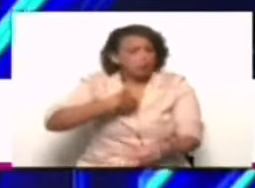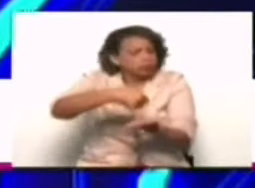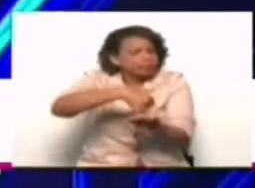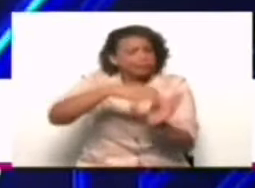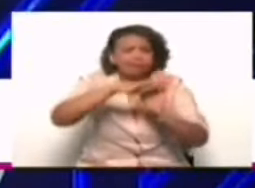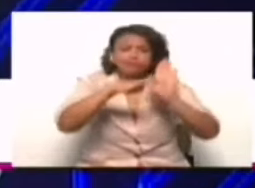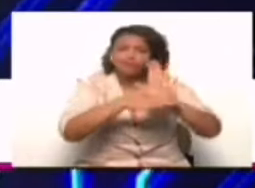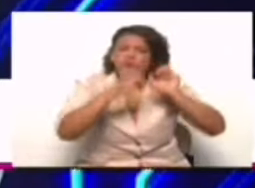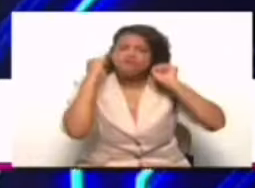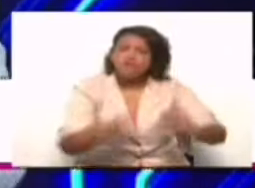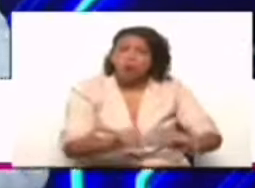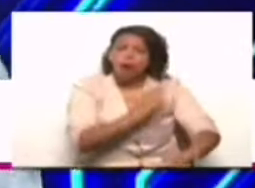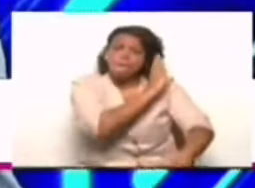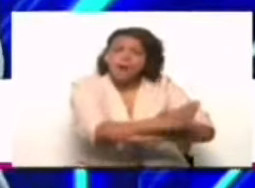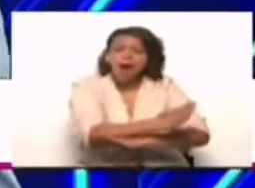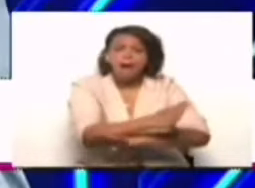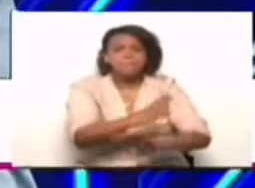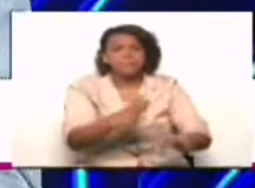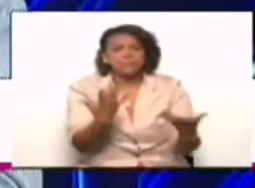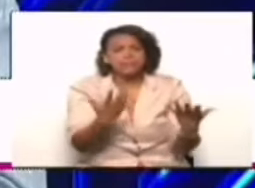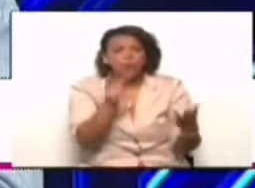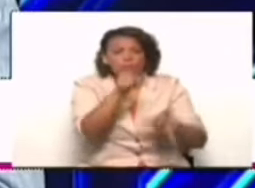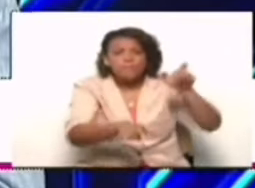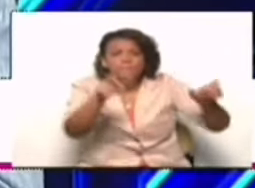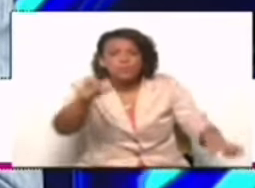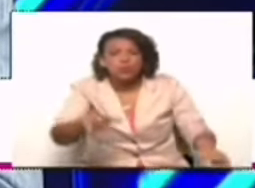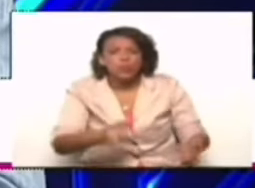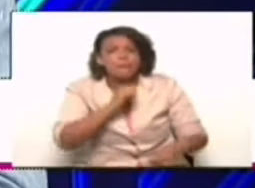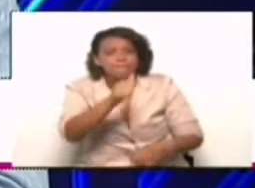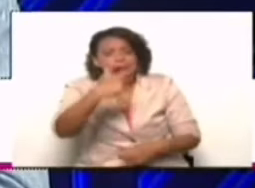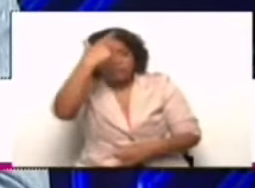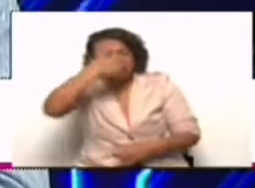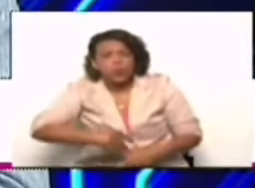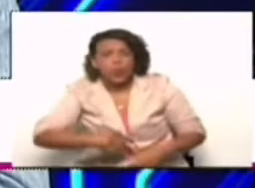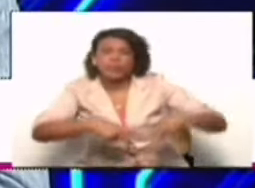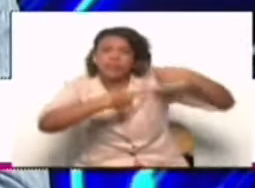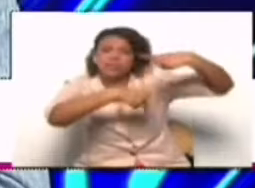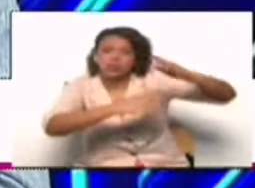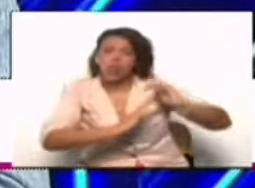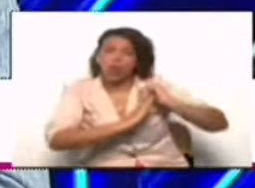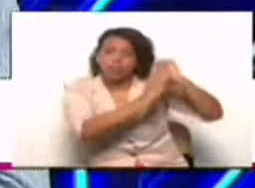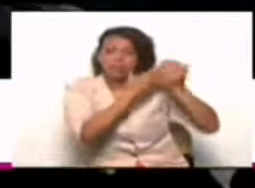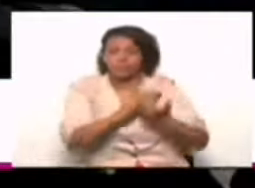más severa contra estos criminales de TikTok. Y es curioso, presidente, que